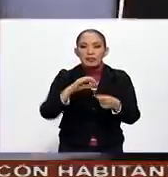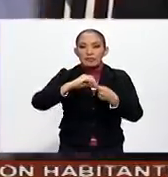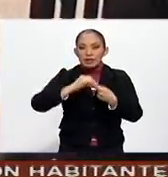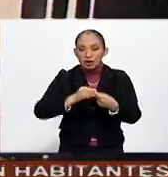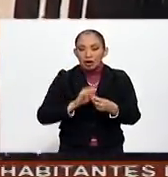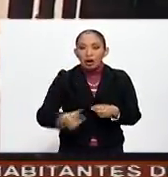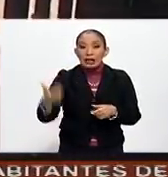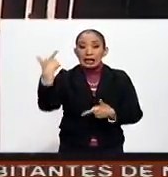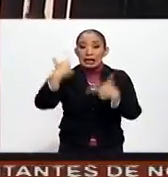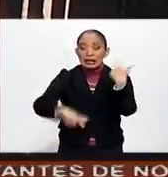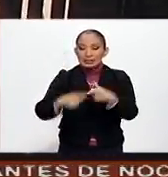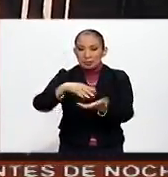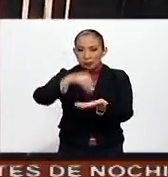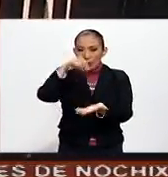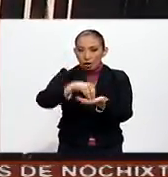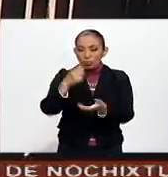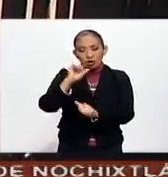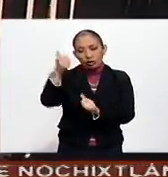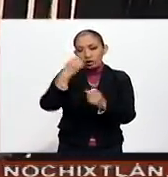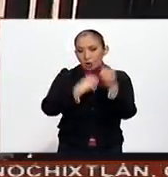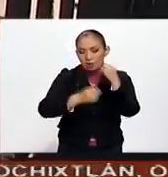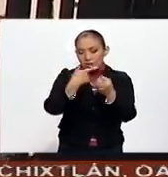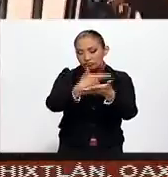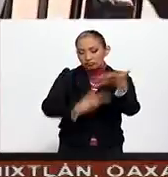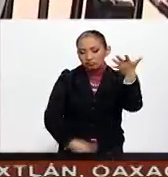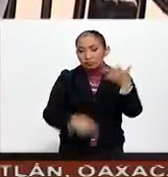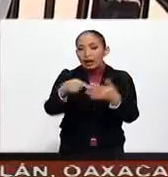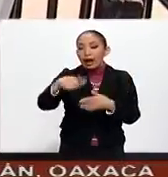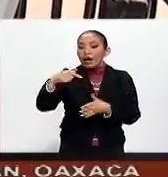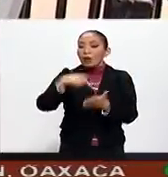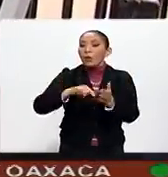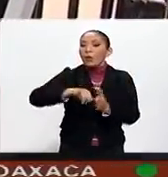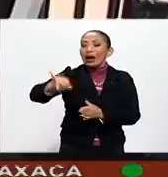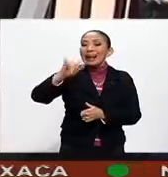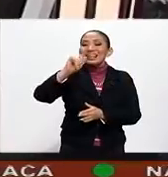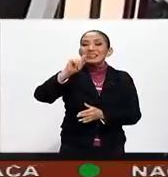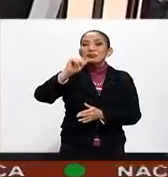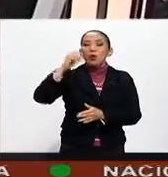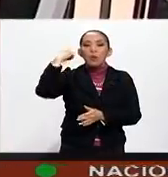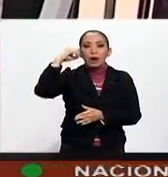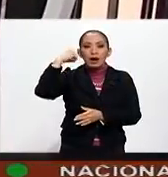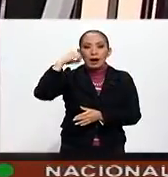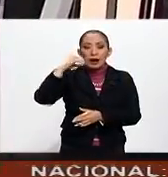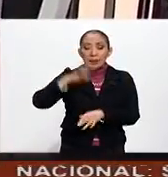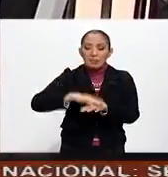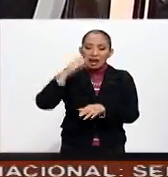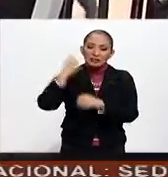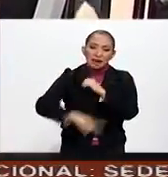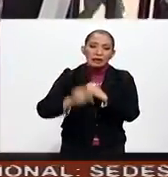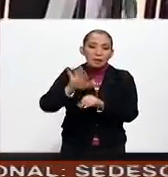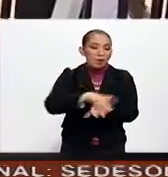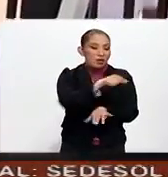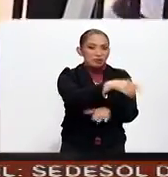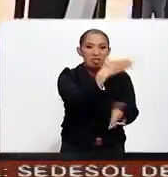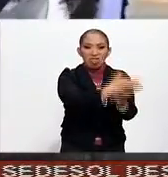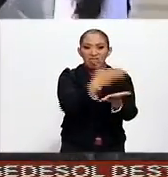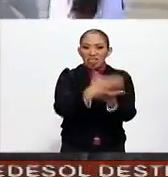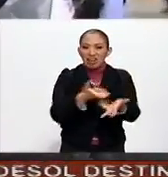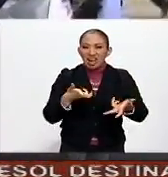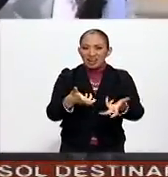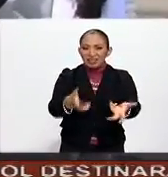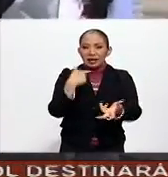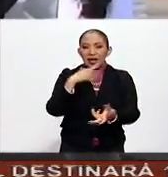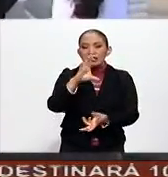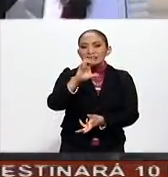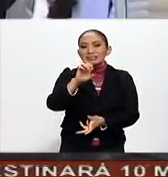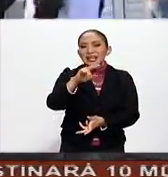frijol y leche en polvo, entre otros alimentos, a la zona Istmo de Oaxaca, la más afectada por los bloqueos carreteros de